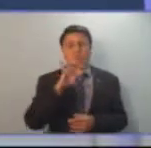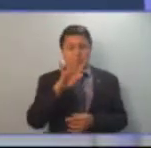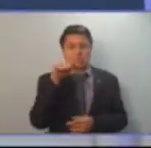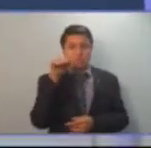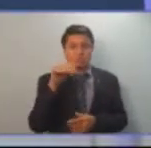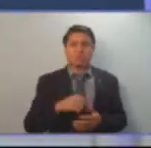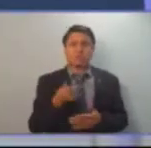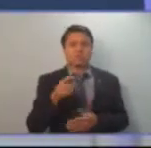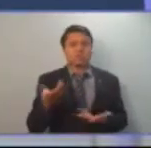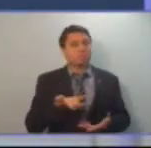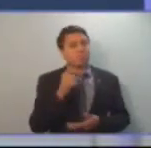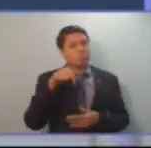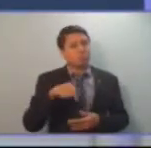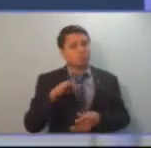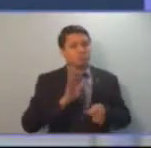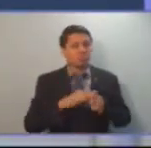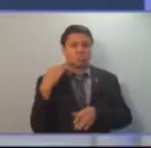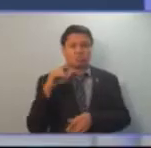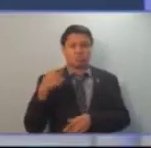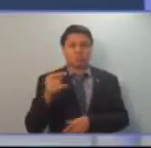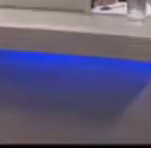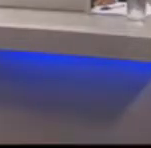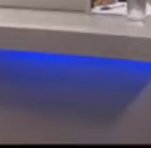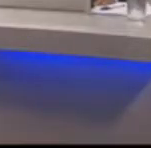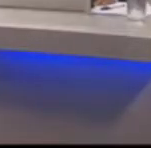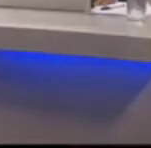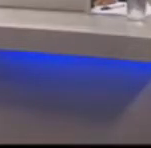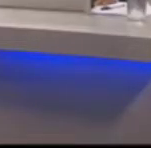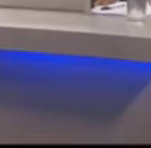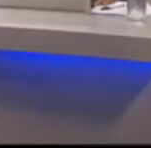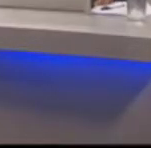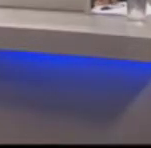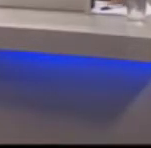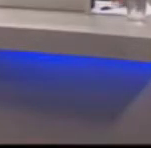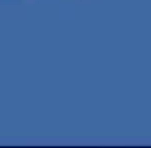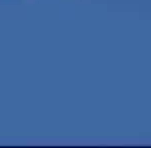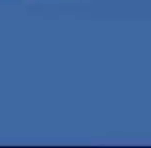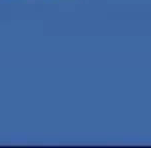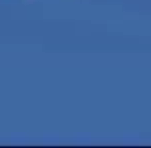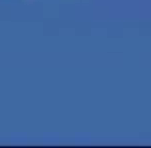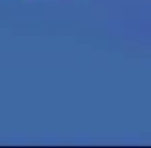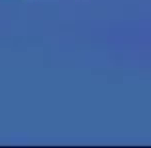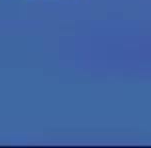próximo 4 de marzo. Esto es todo por hoy y les invitamos el próximo viernes. Hasta entonces. Gracias, buenos días.